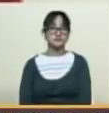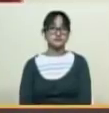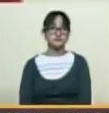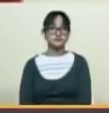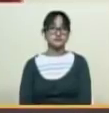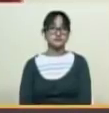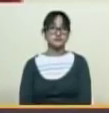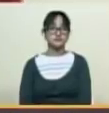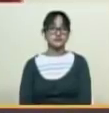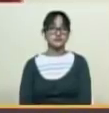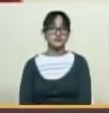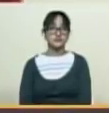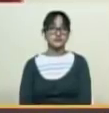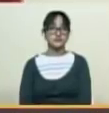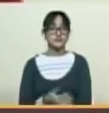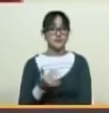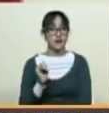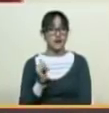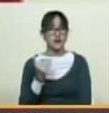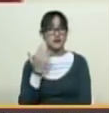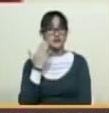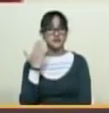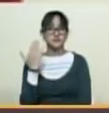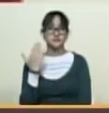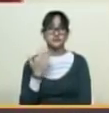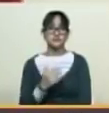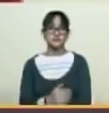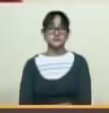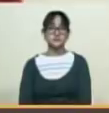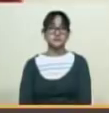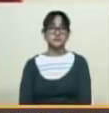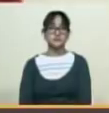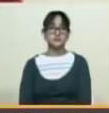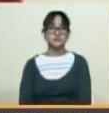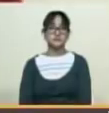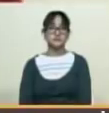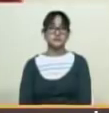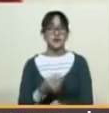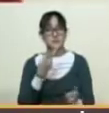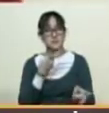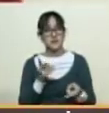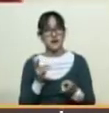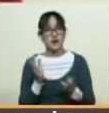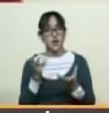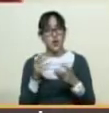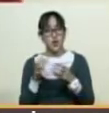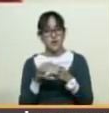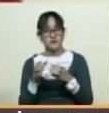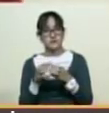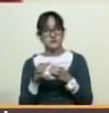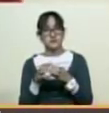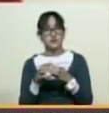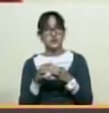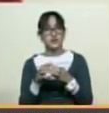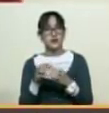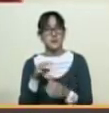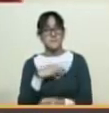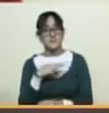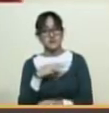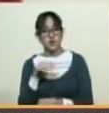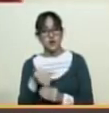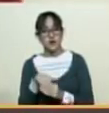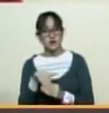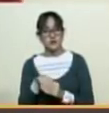creo que lo saqué de aquí, no importa. Tenemos que nos solicitaron que invitáramos una serie de organizaciones como misión